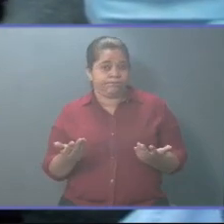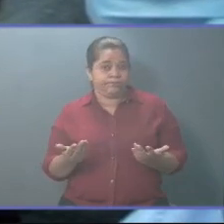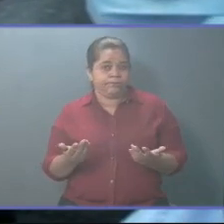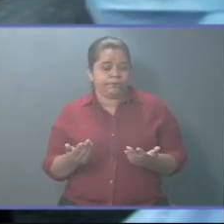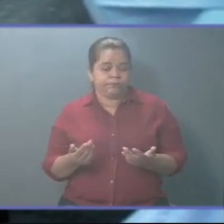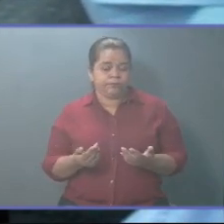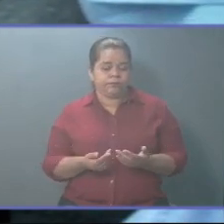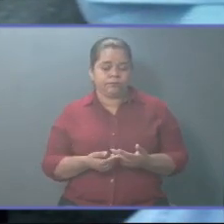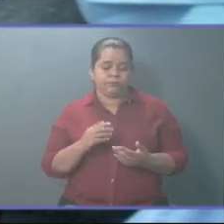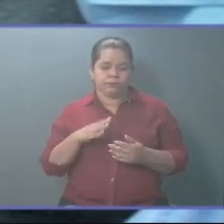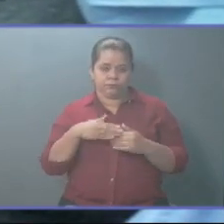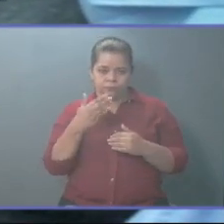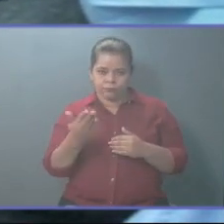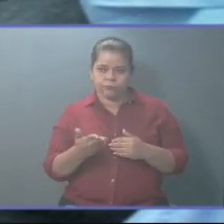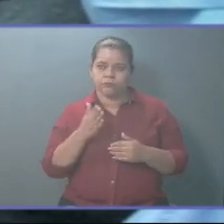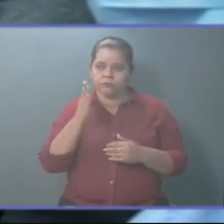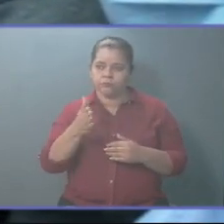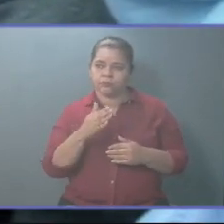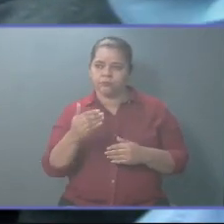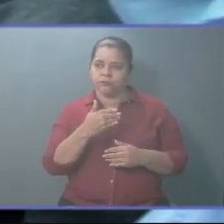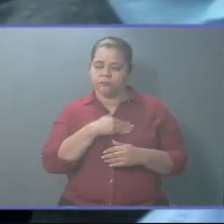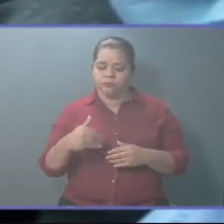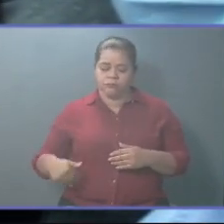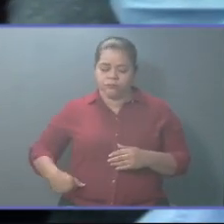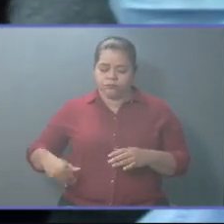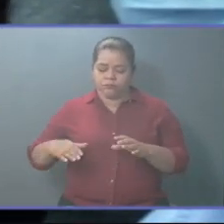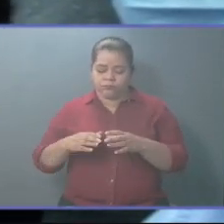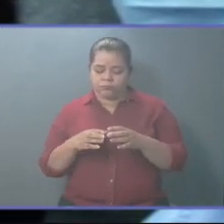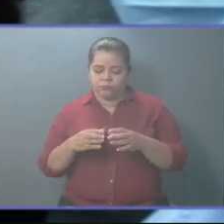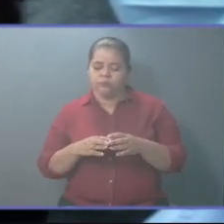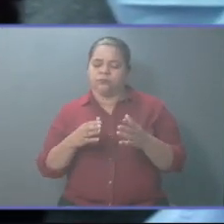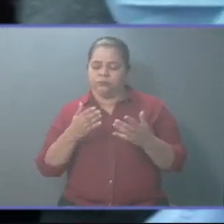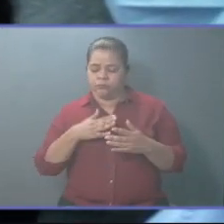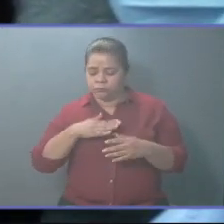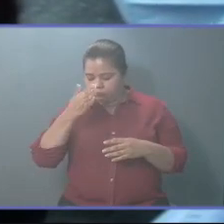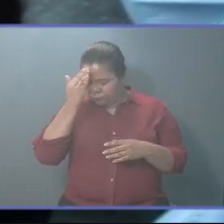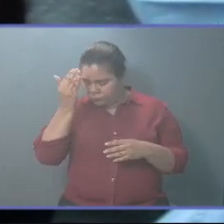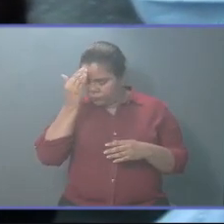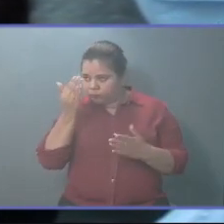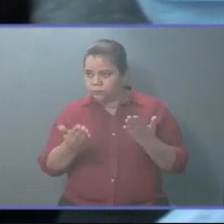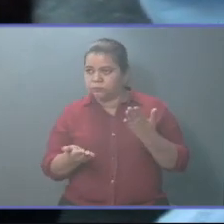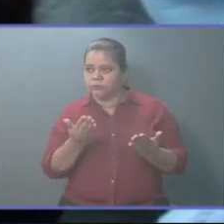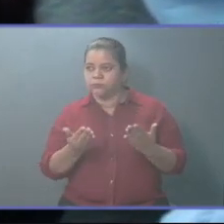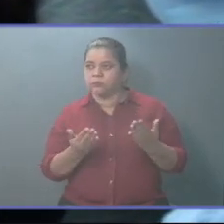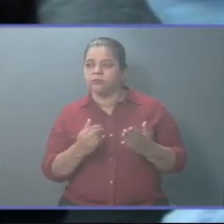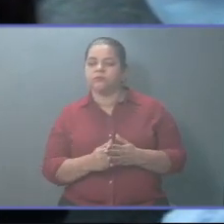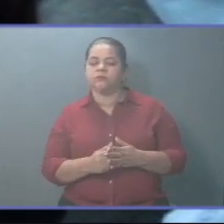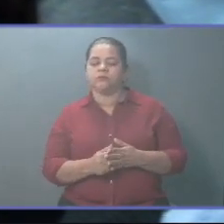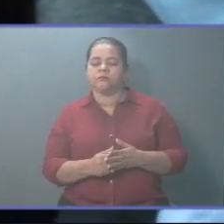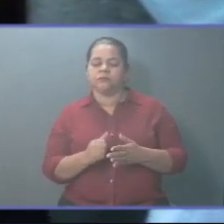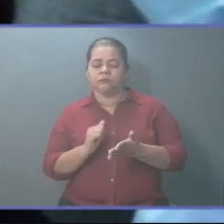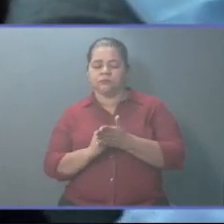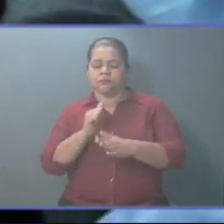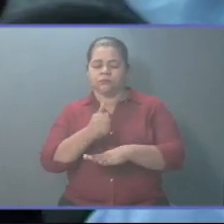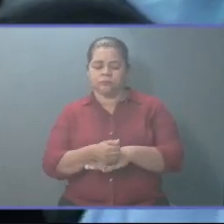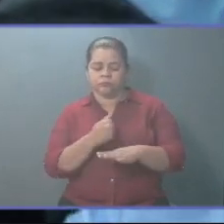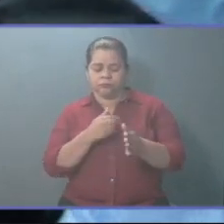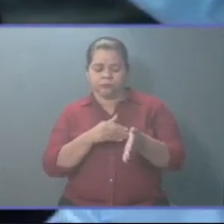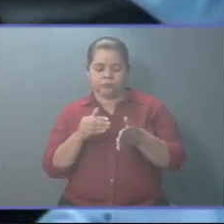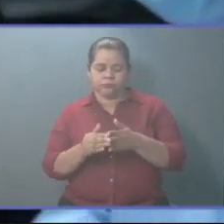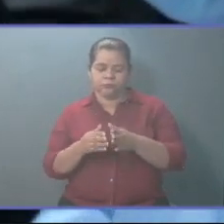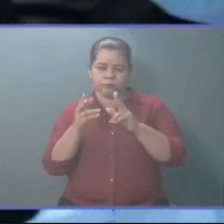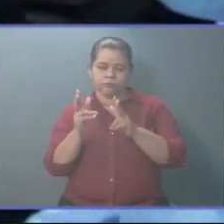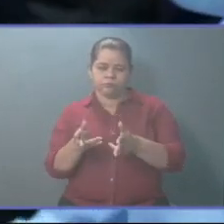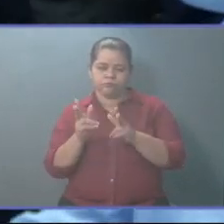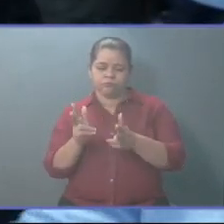en los días subsiguientes el presidente y la comisión seguramente va a instalar, a conversar también con